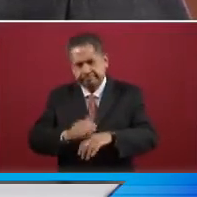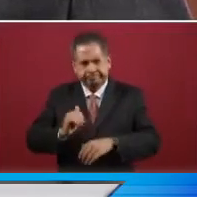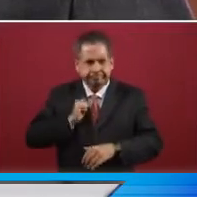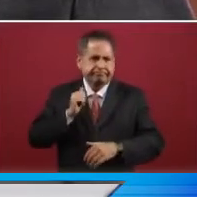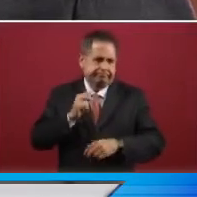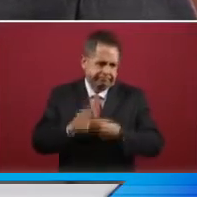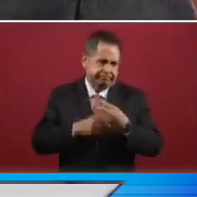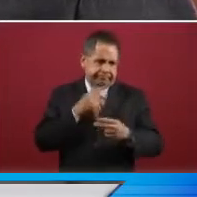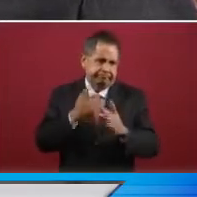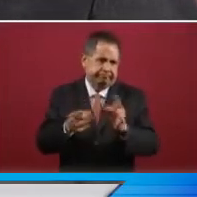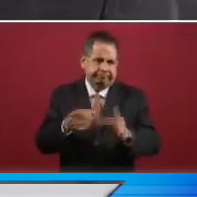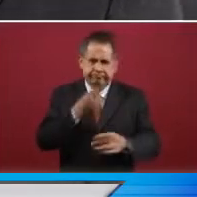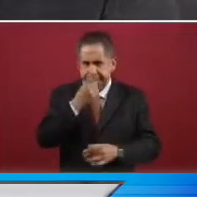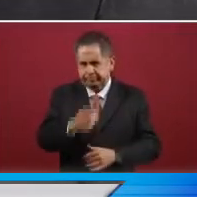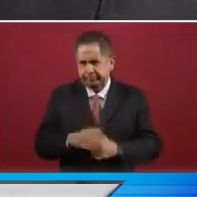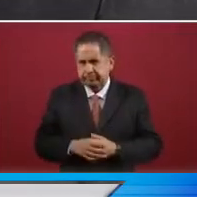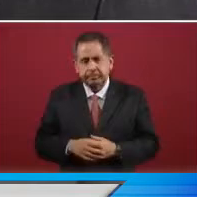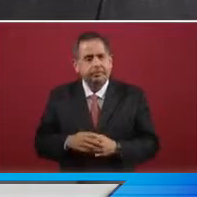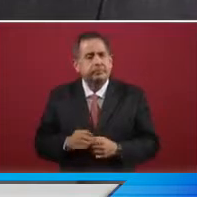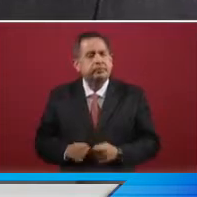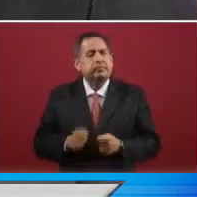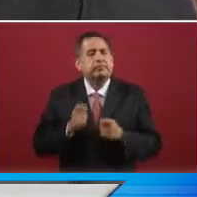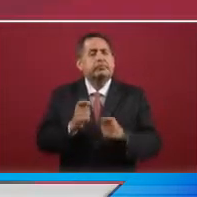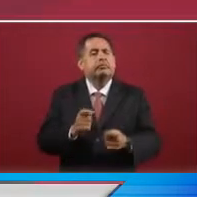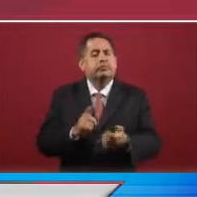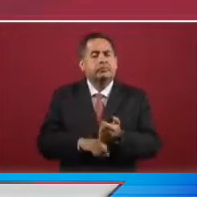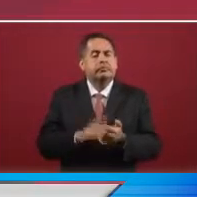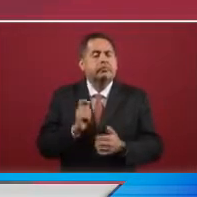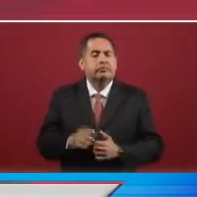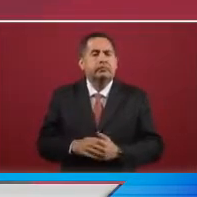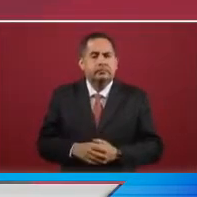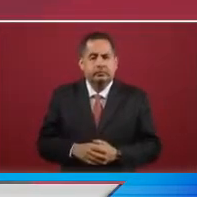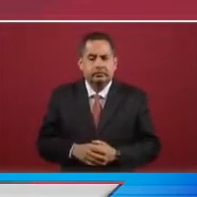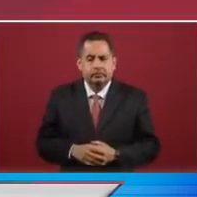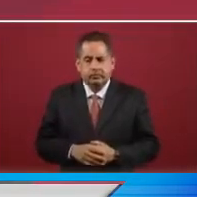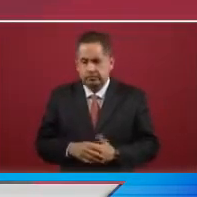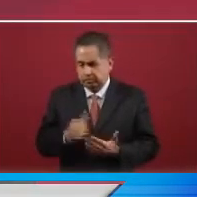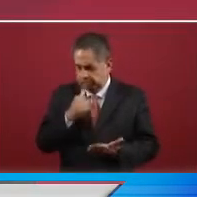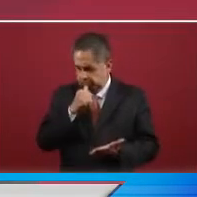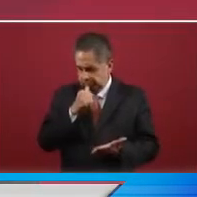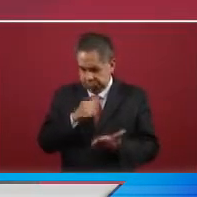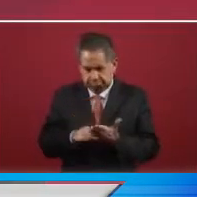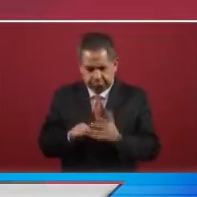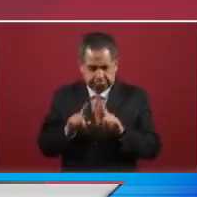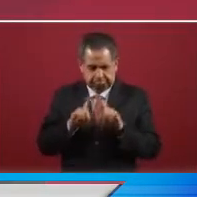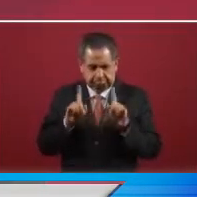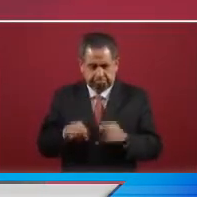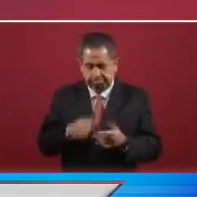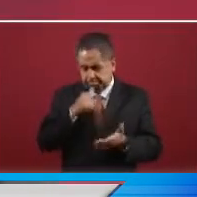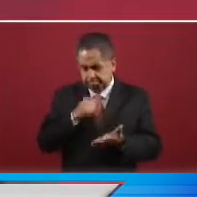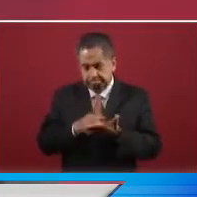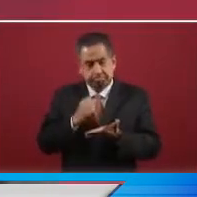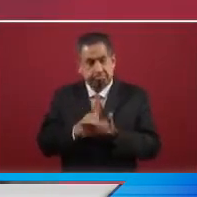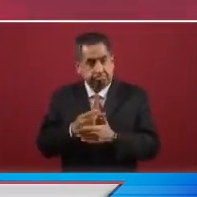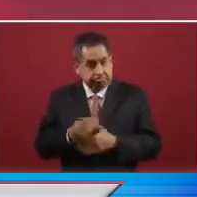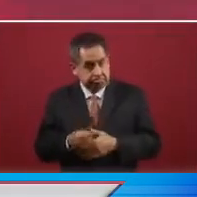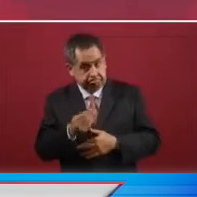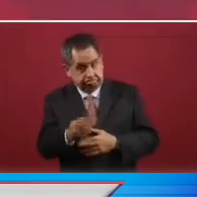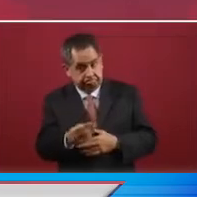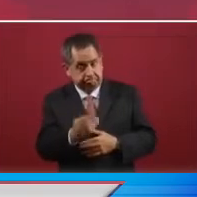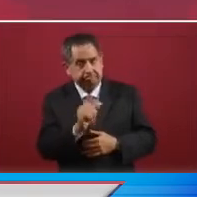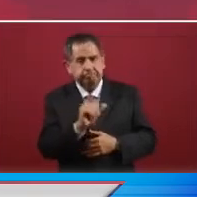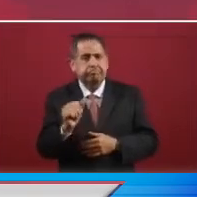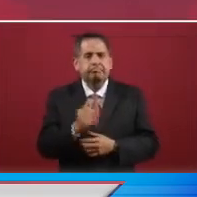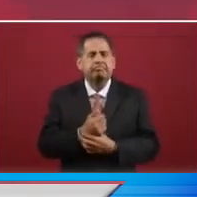integrantes de Morena, en donde dejará en claro que se luchó durante muchos años para no utilizar al gobierno en favor de un partido. Por esta razón no se actuará de la